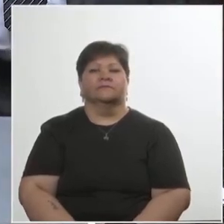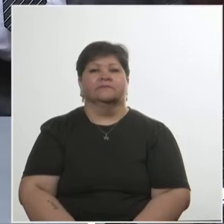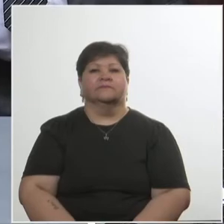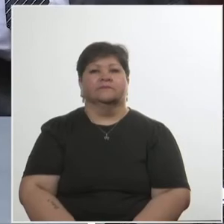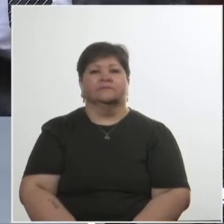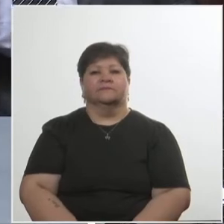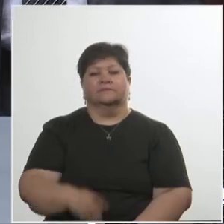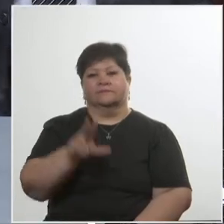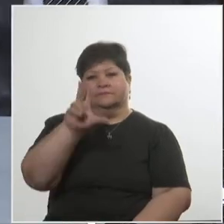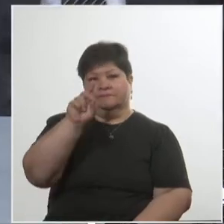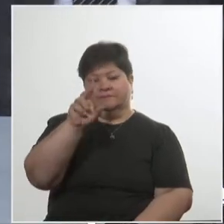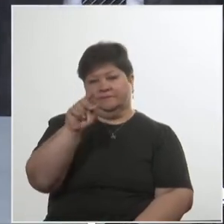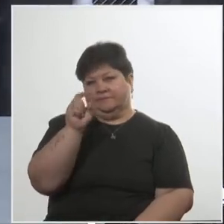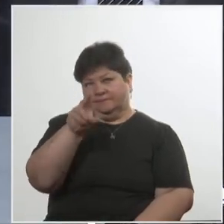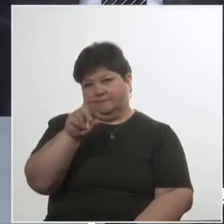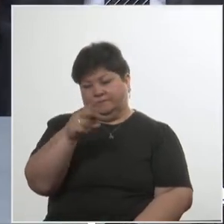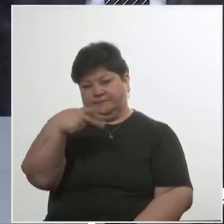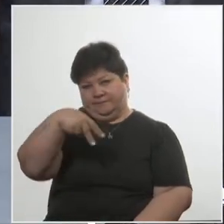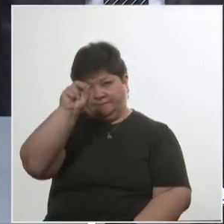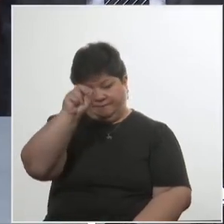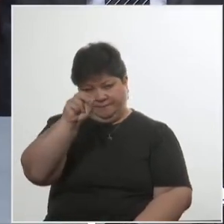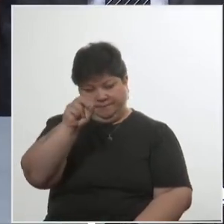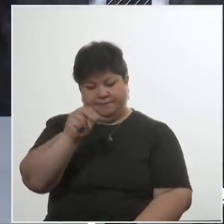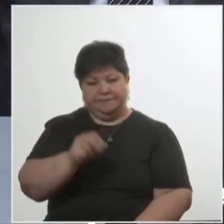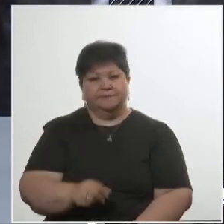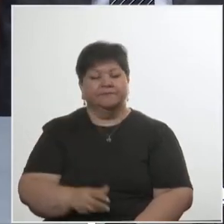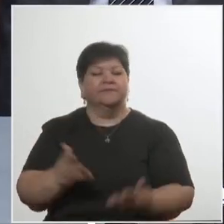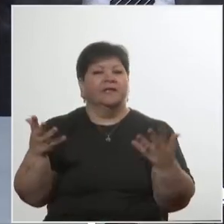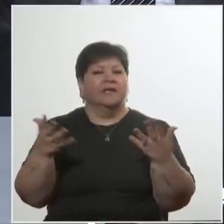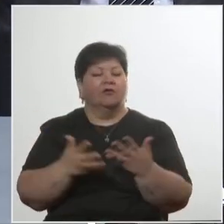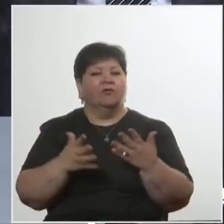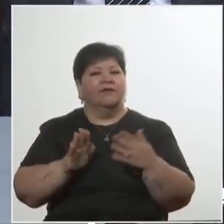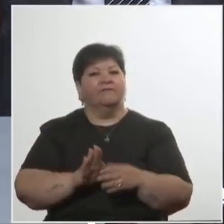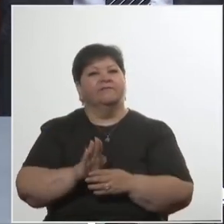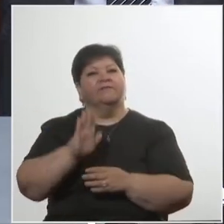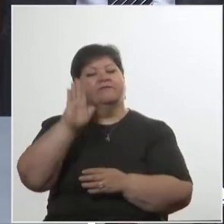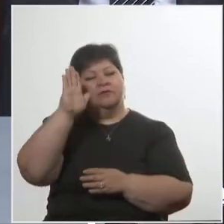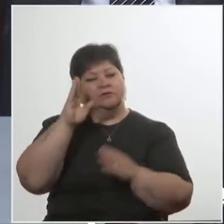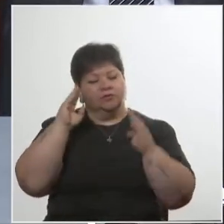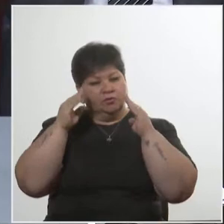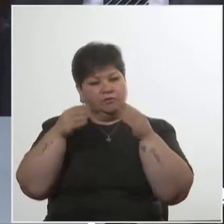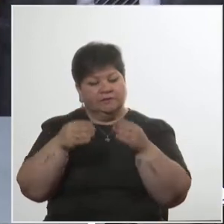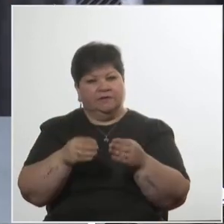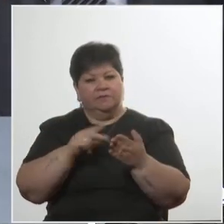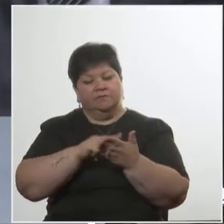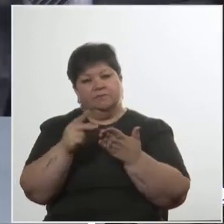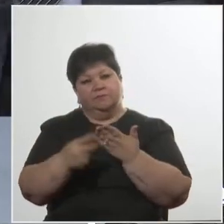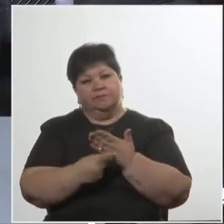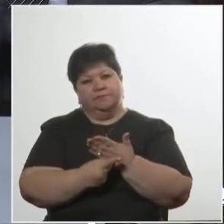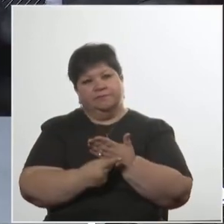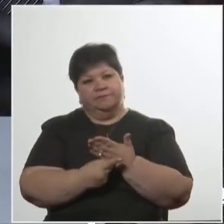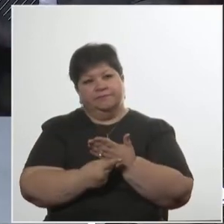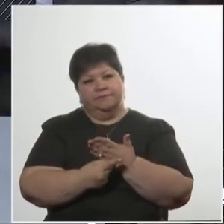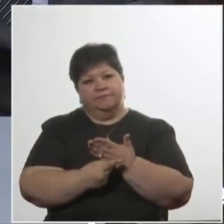doce en treinta negativo se procede entonces a la consideración del proyecto